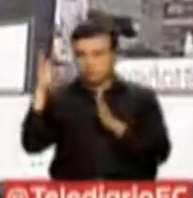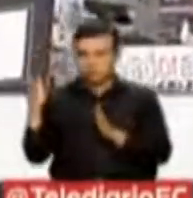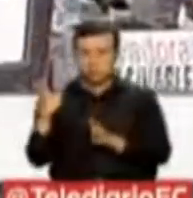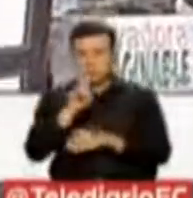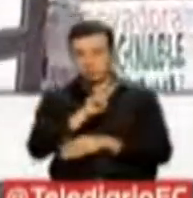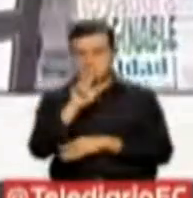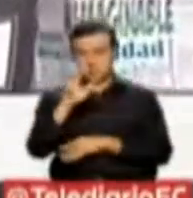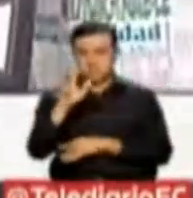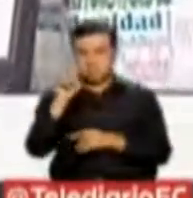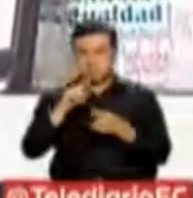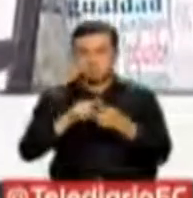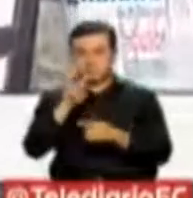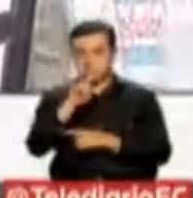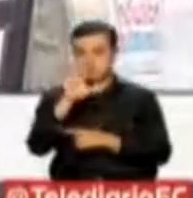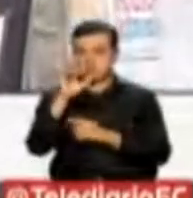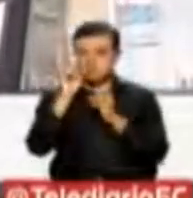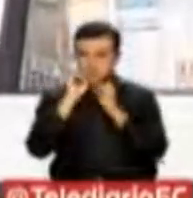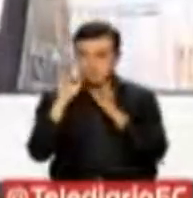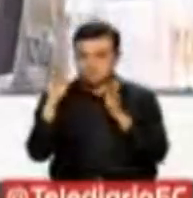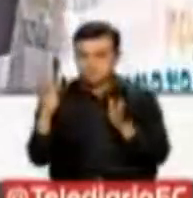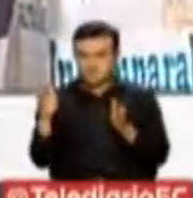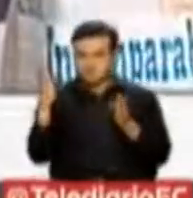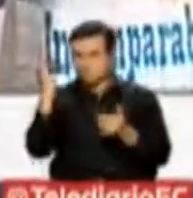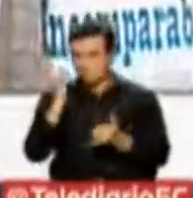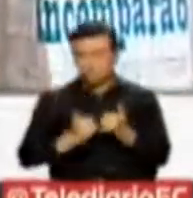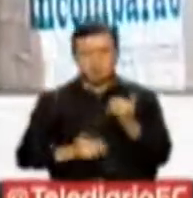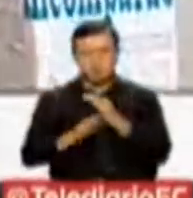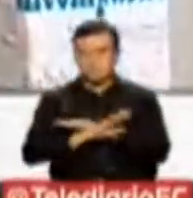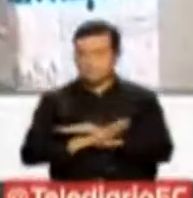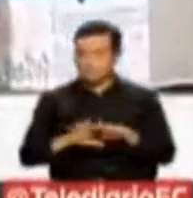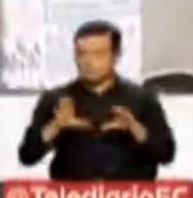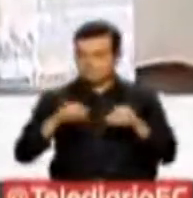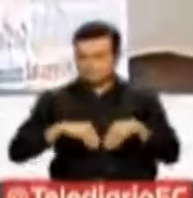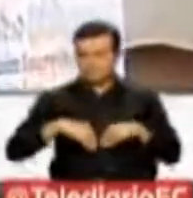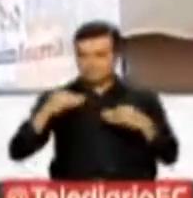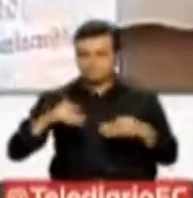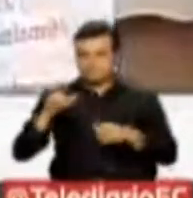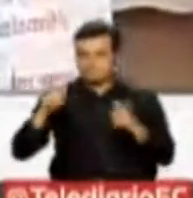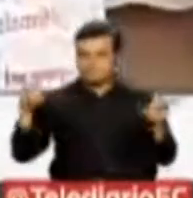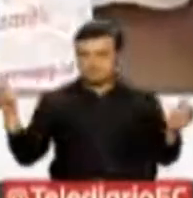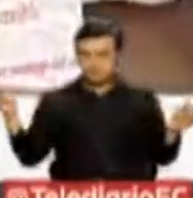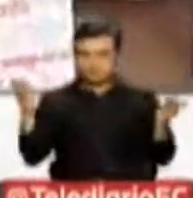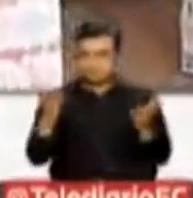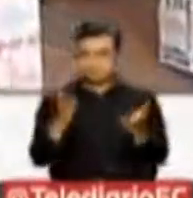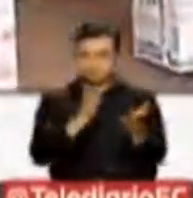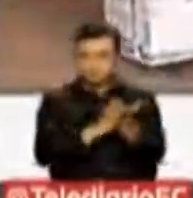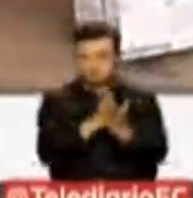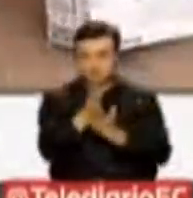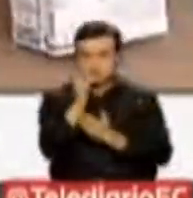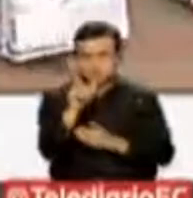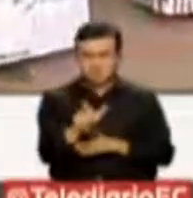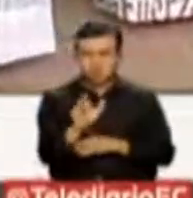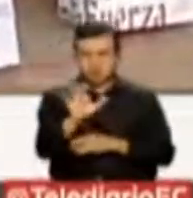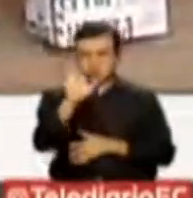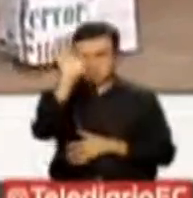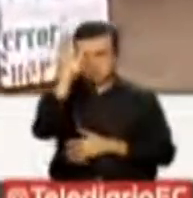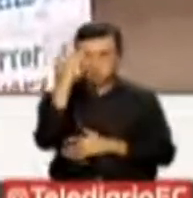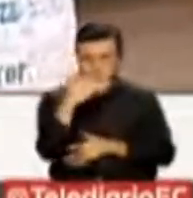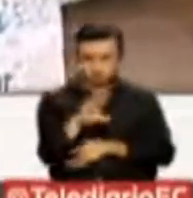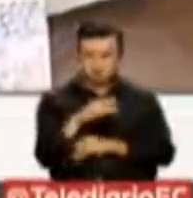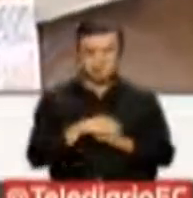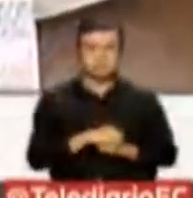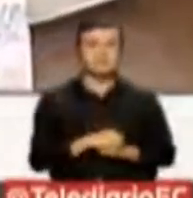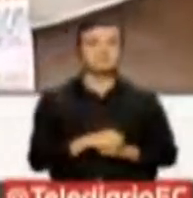del 23 al 25 de septiembre. Esa es la definitiva, ya cuando se adjudicaría ya en este caso ya la carrera que la persona escogió. A ver,